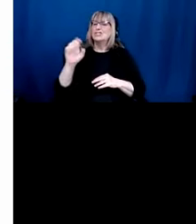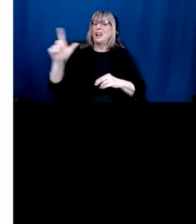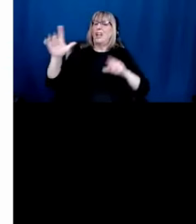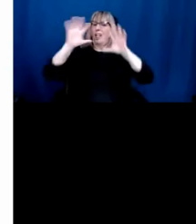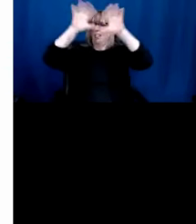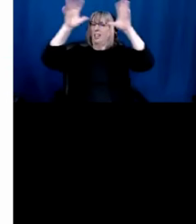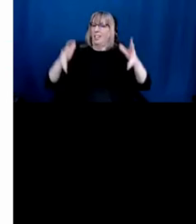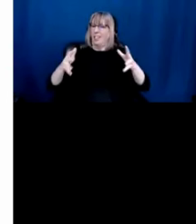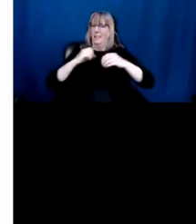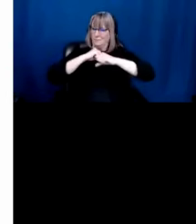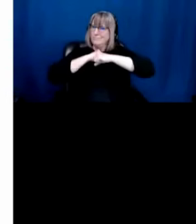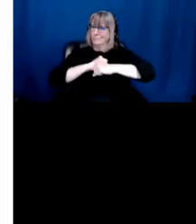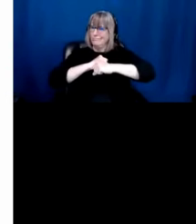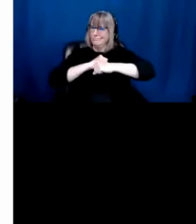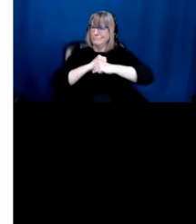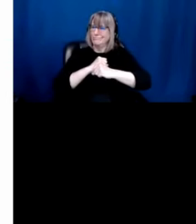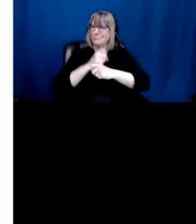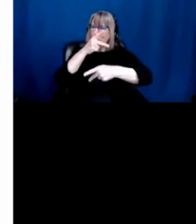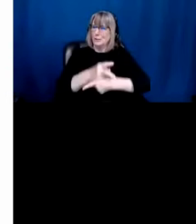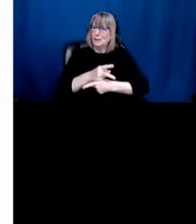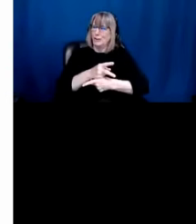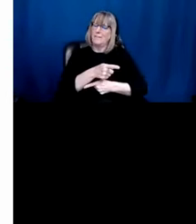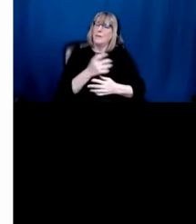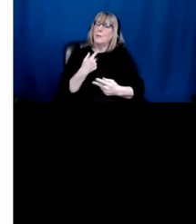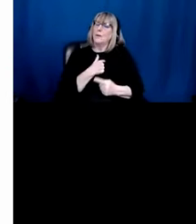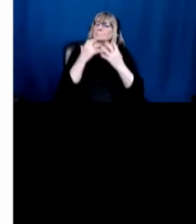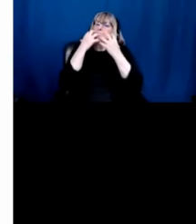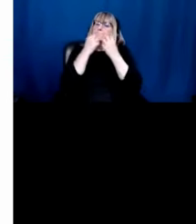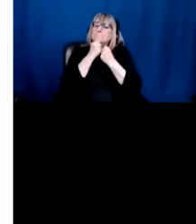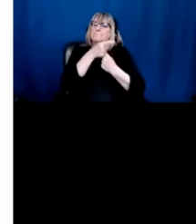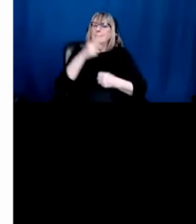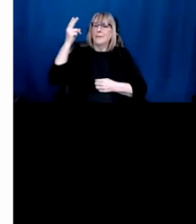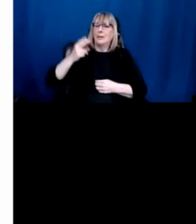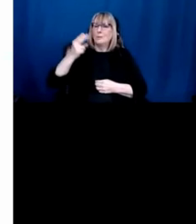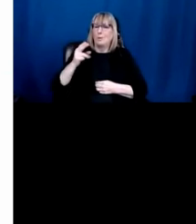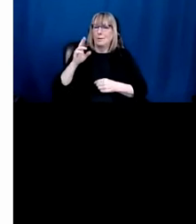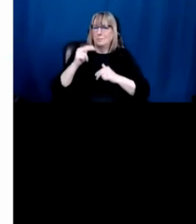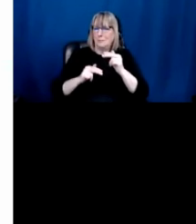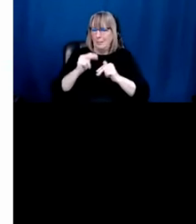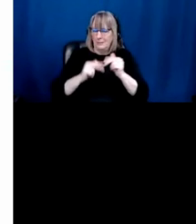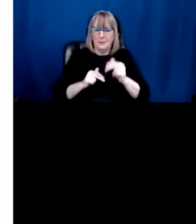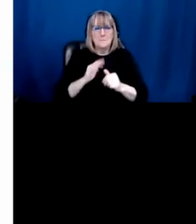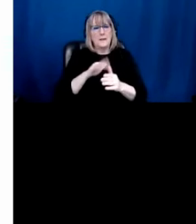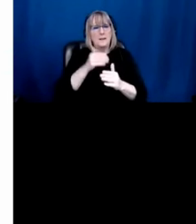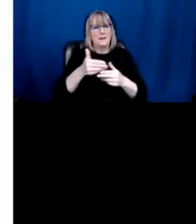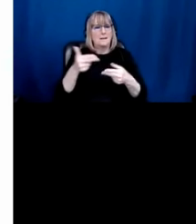and preserved. This was really about preservation of a historic building. If we go to the next slide.